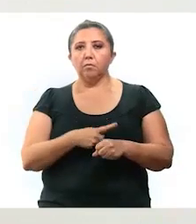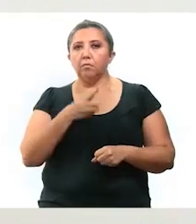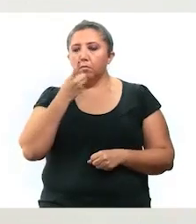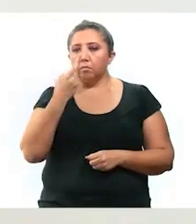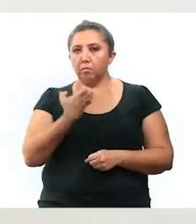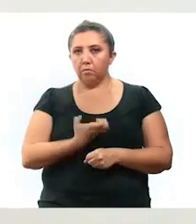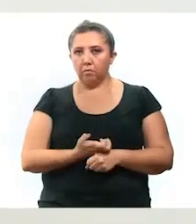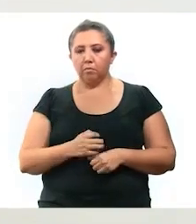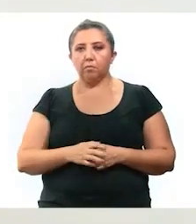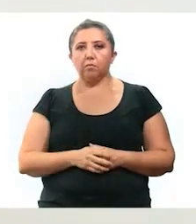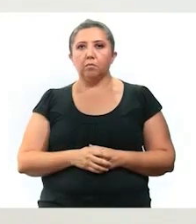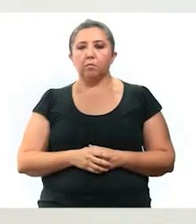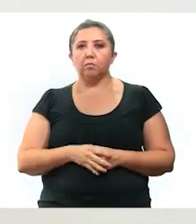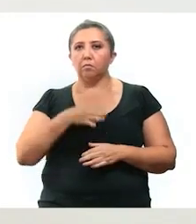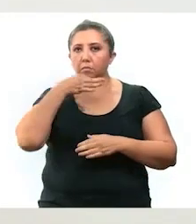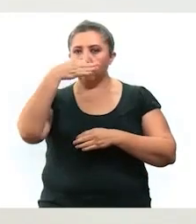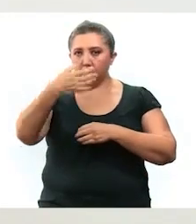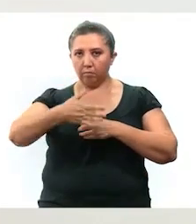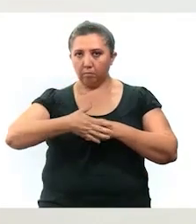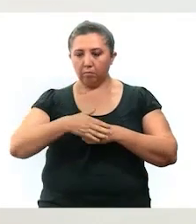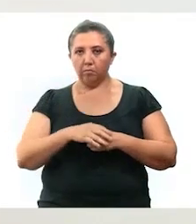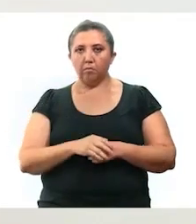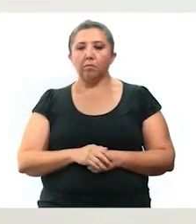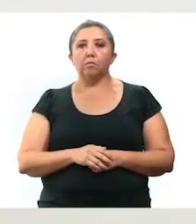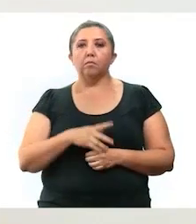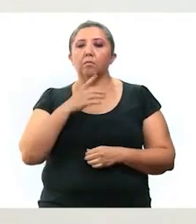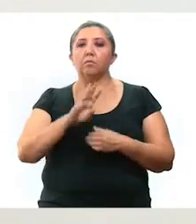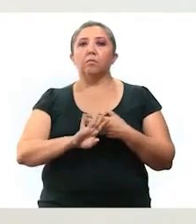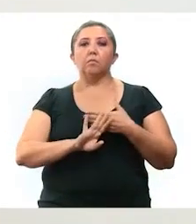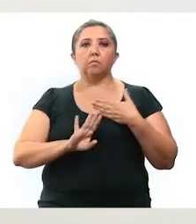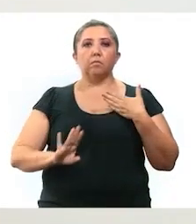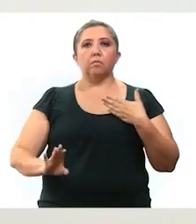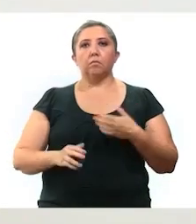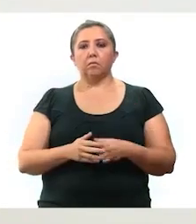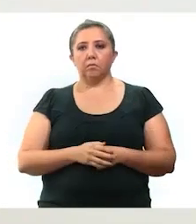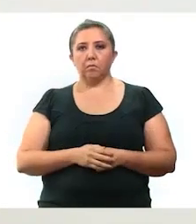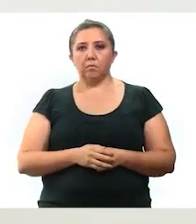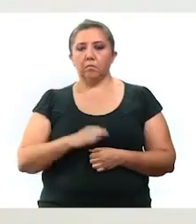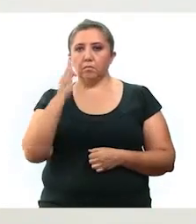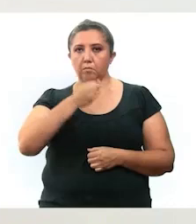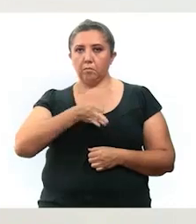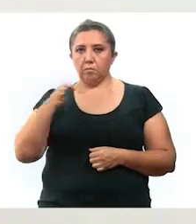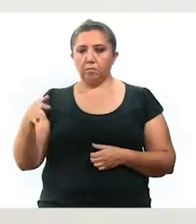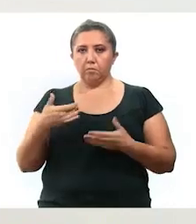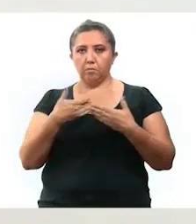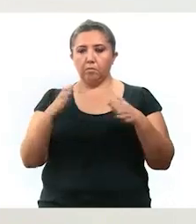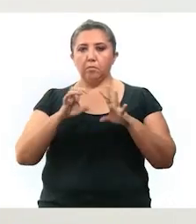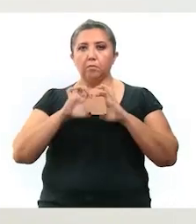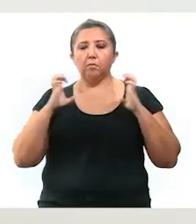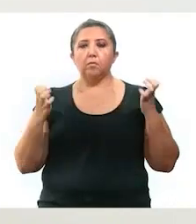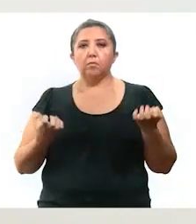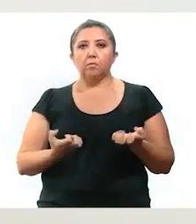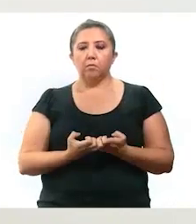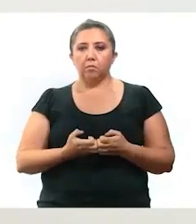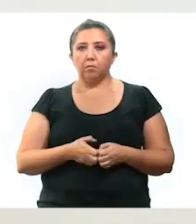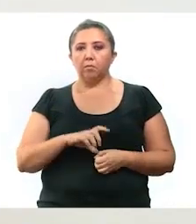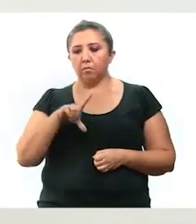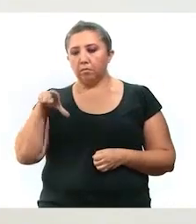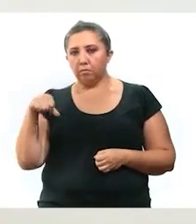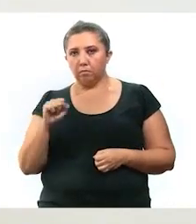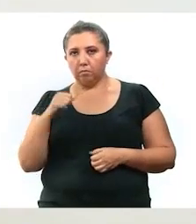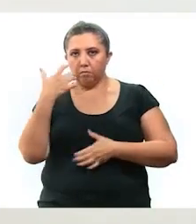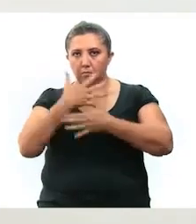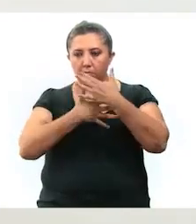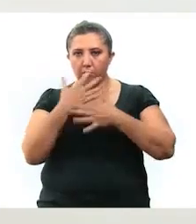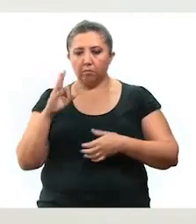coronavirus en la entidad, anunciamos que como medida de prevención, la fecha de apertura de eventos masivos se pospone para